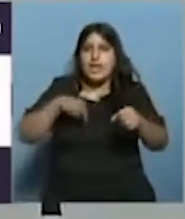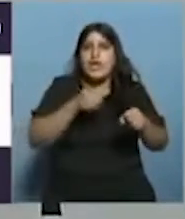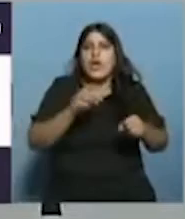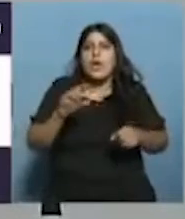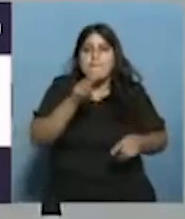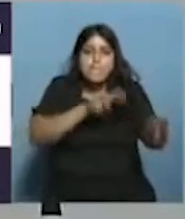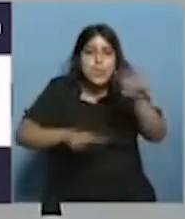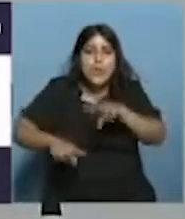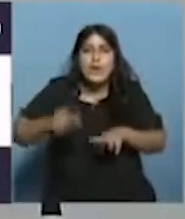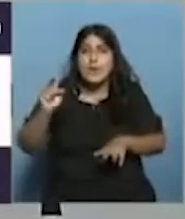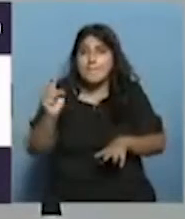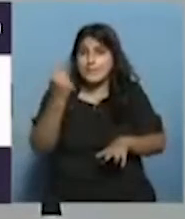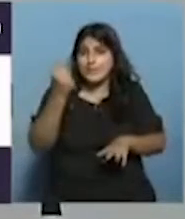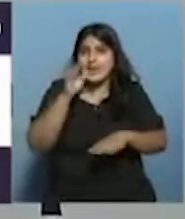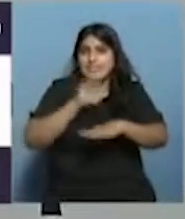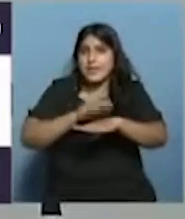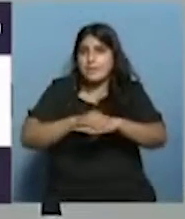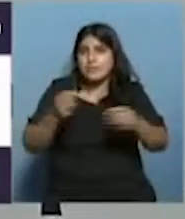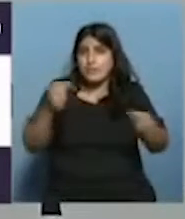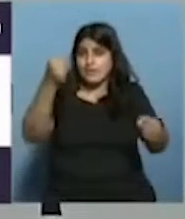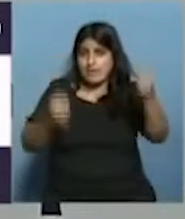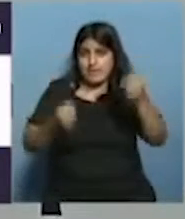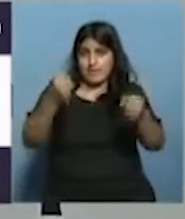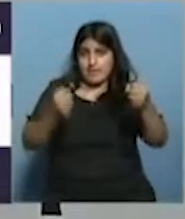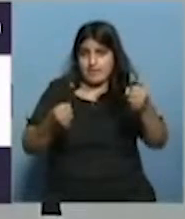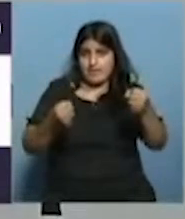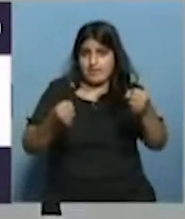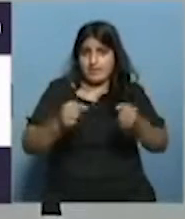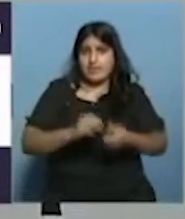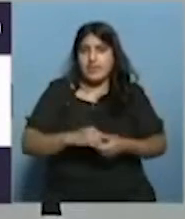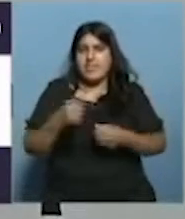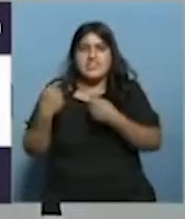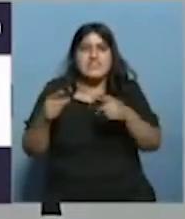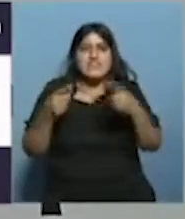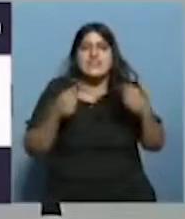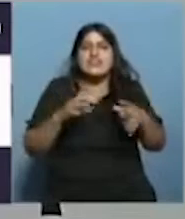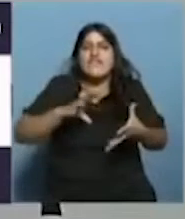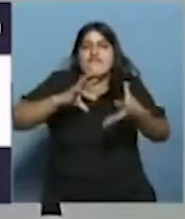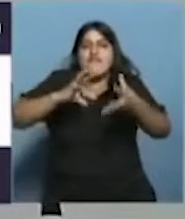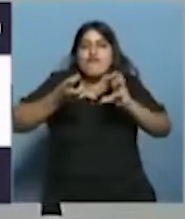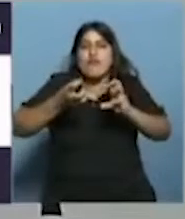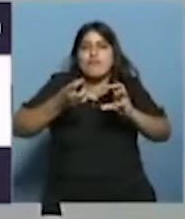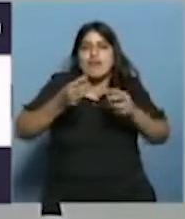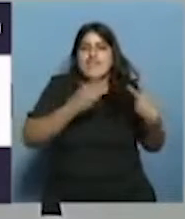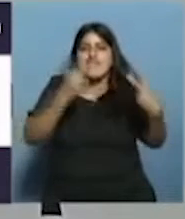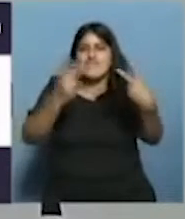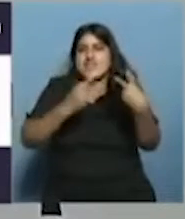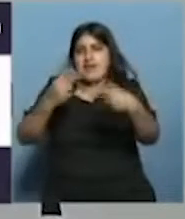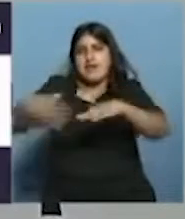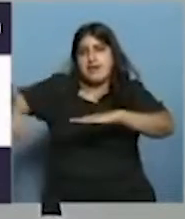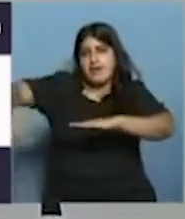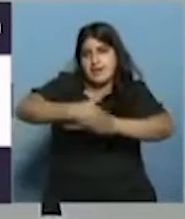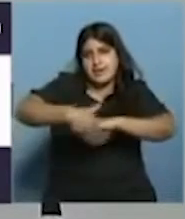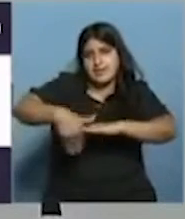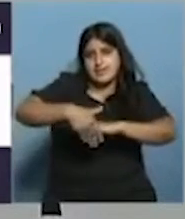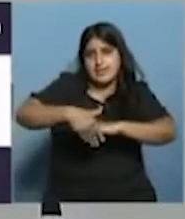responsable, transporte público de pasajeros, transporte alternativo, es decir, hay una serie de medidas que yo sé que voy a salir a divertirme,